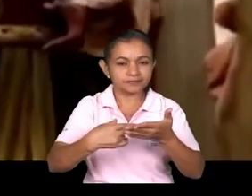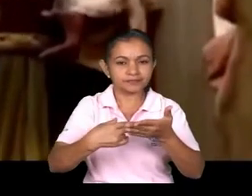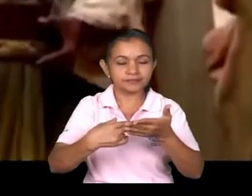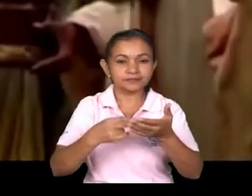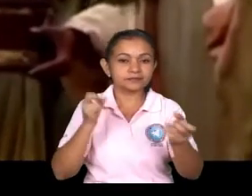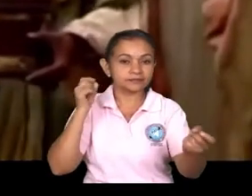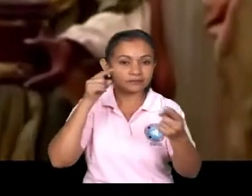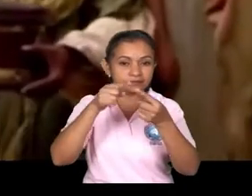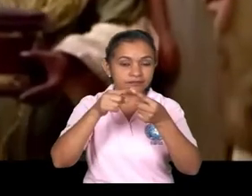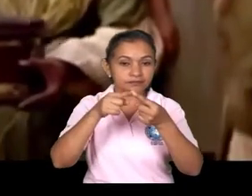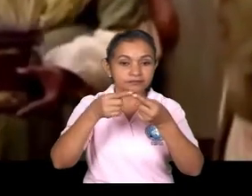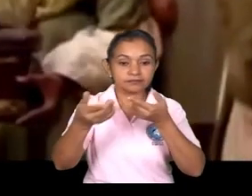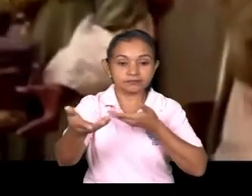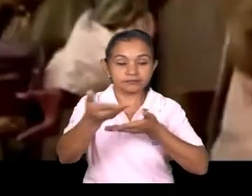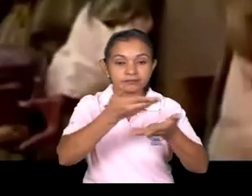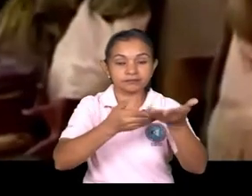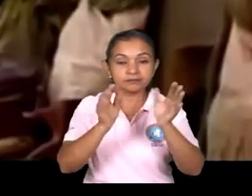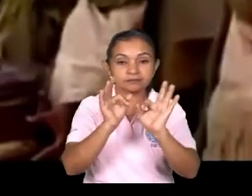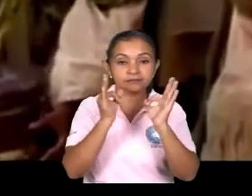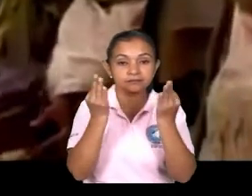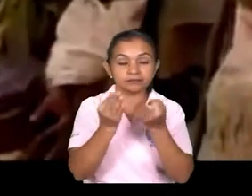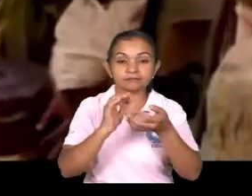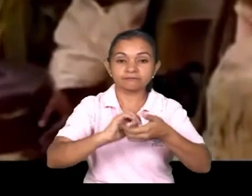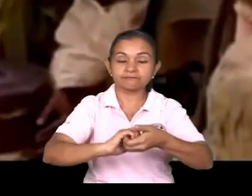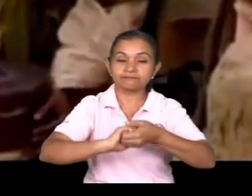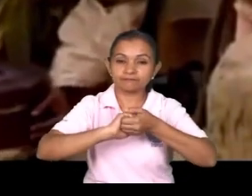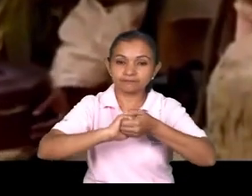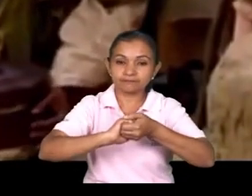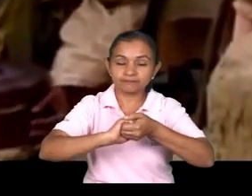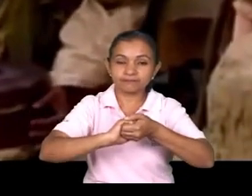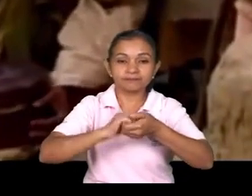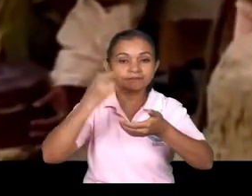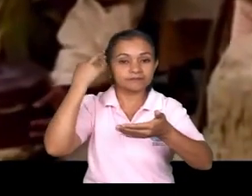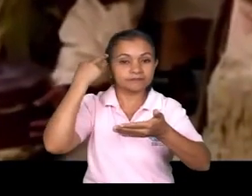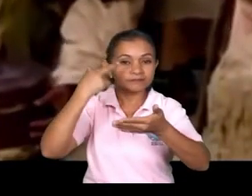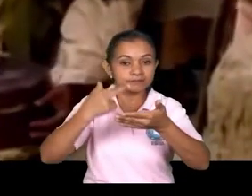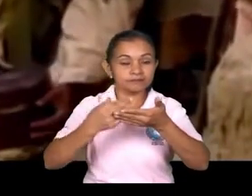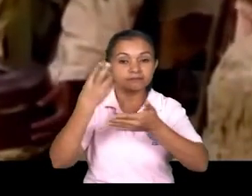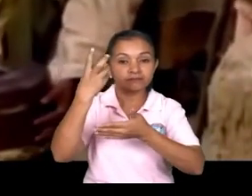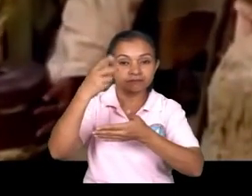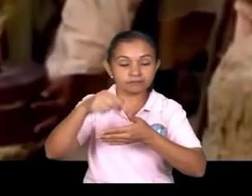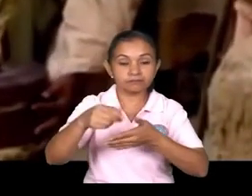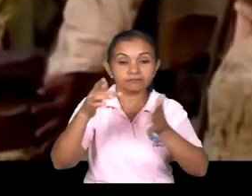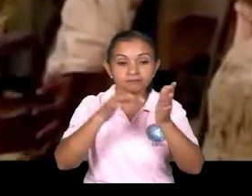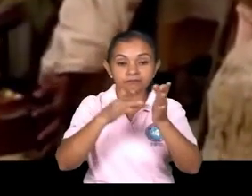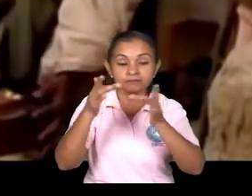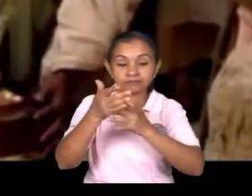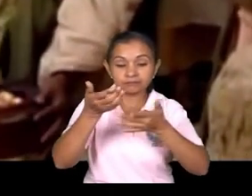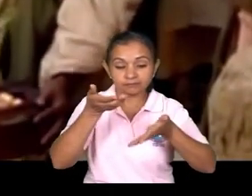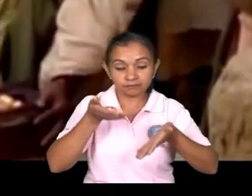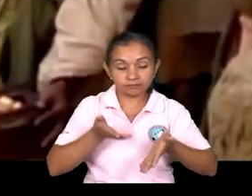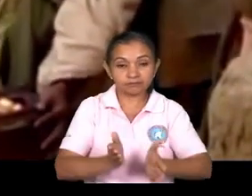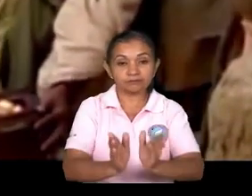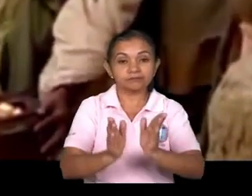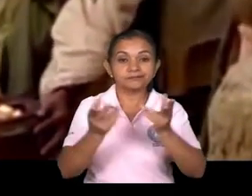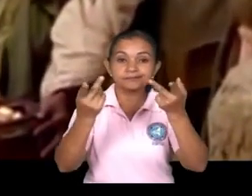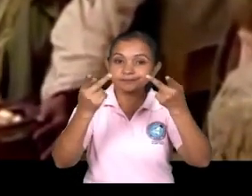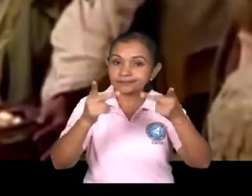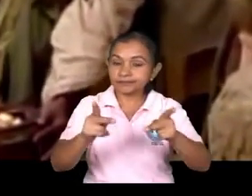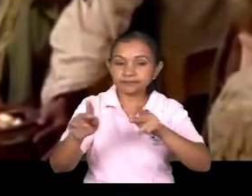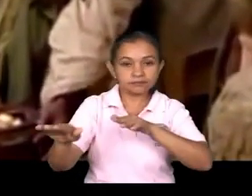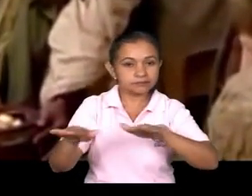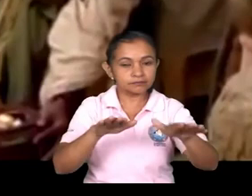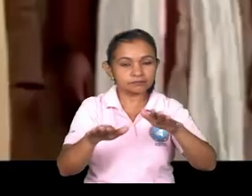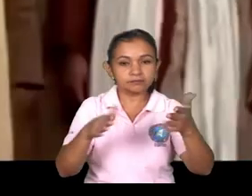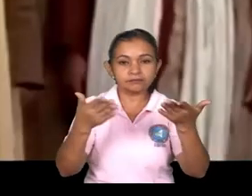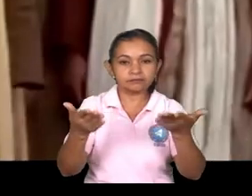de compartir algún presente entre familiares y amigos es para rememorar la fecha en que nació el Salvador del mundo. Sin embargo, no se debe perder